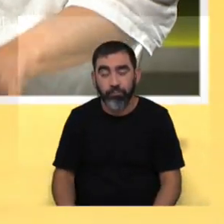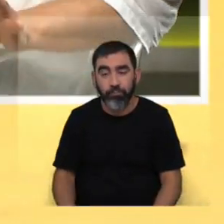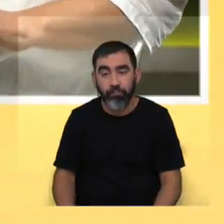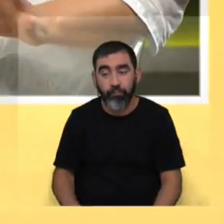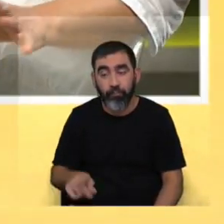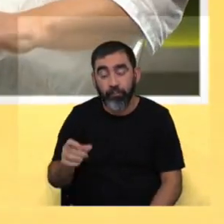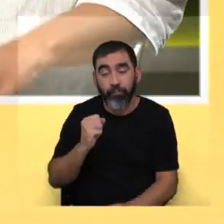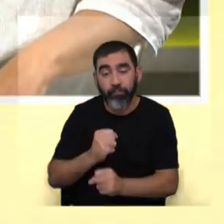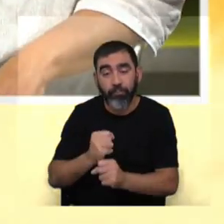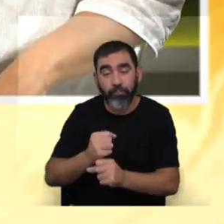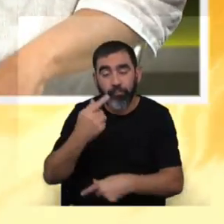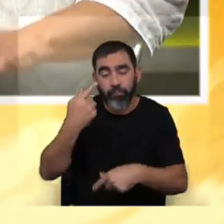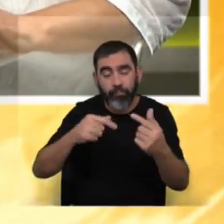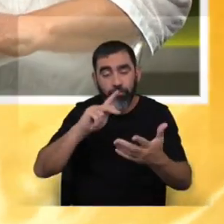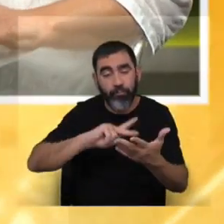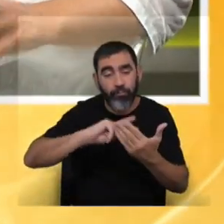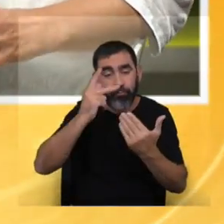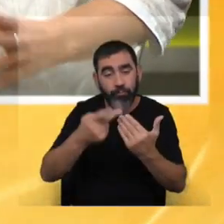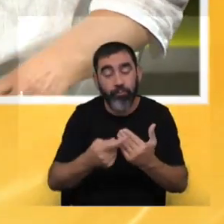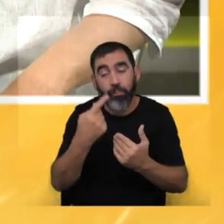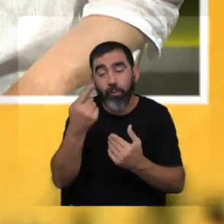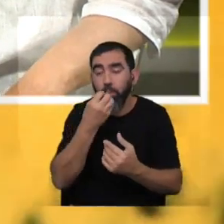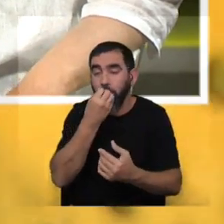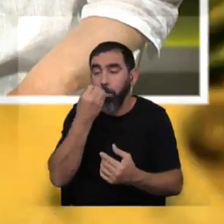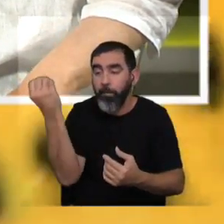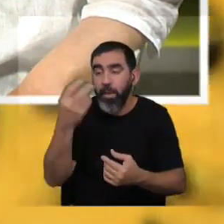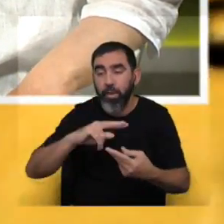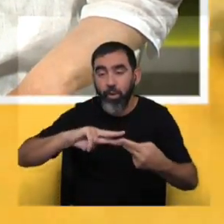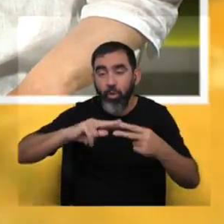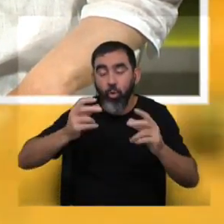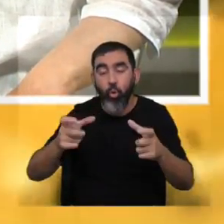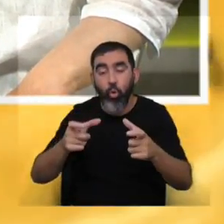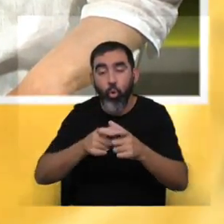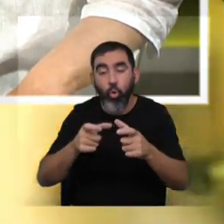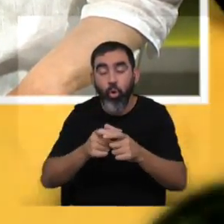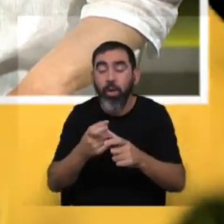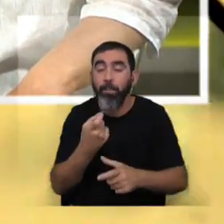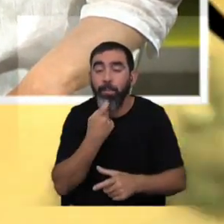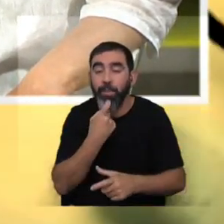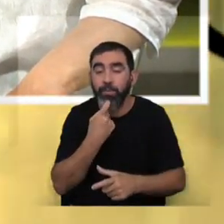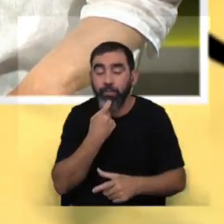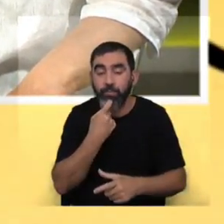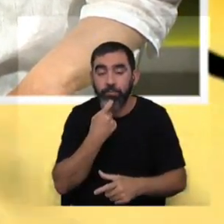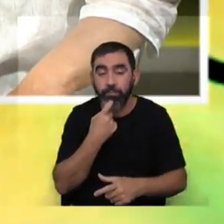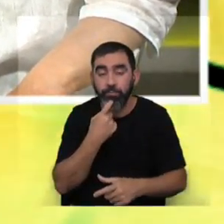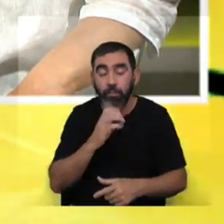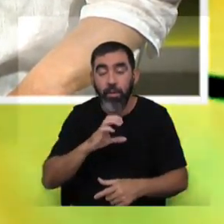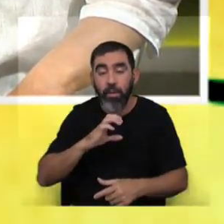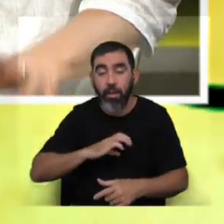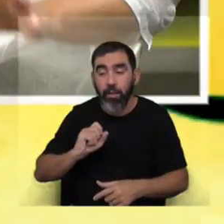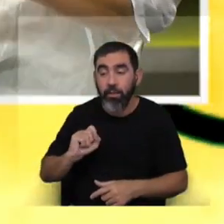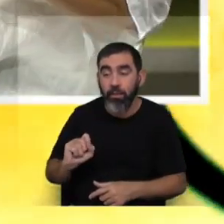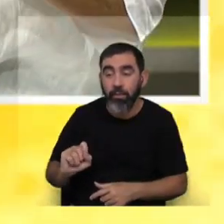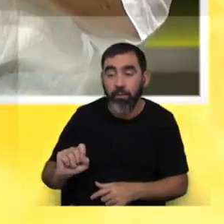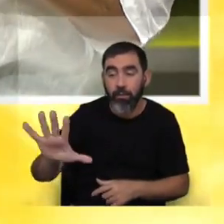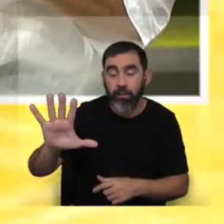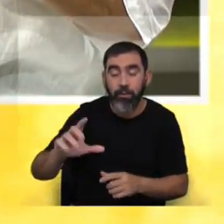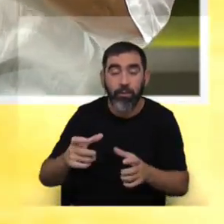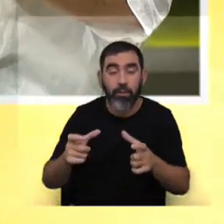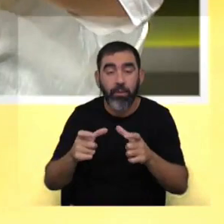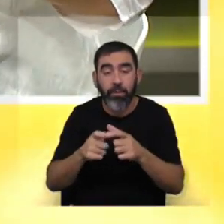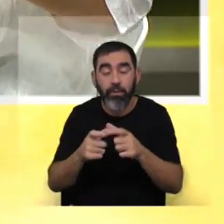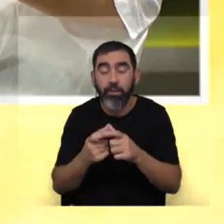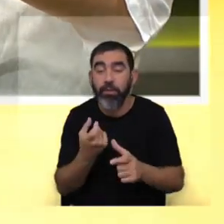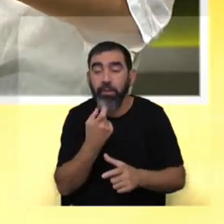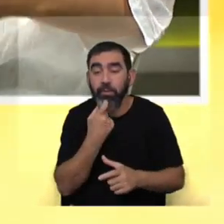trabaja en varios proyectos, uno de los cuales es el mejoramiento genético del tomate. Y una de las características del tomate que